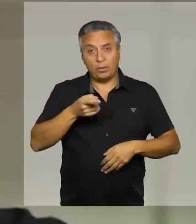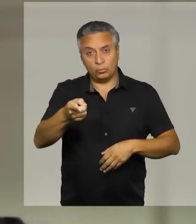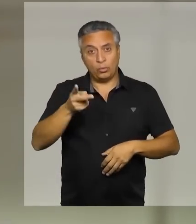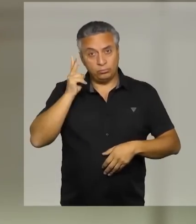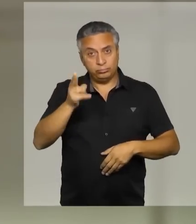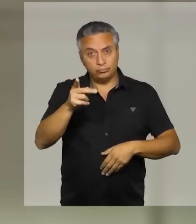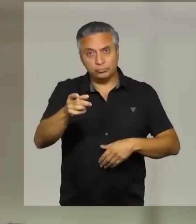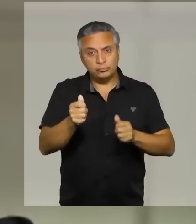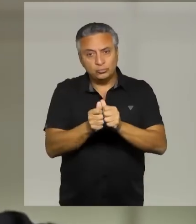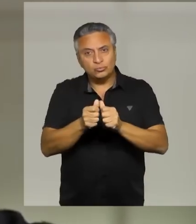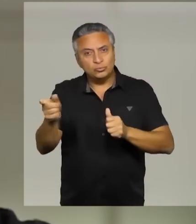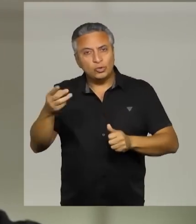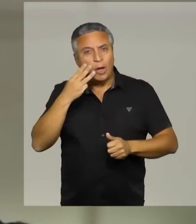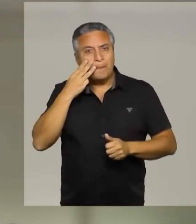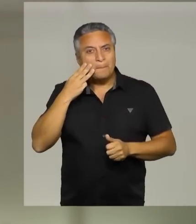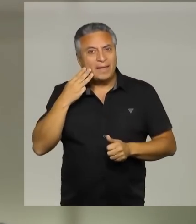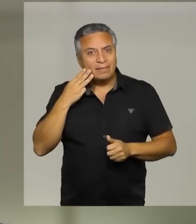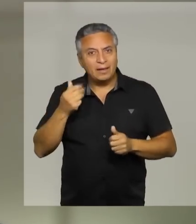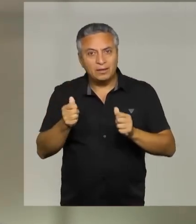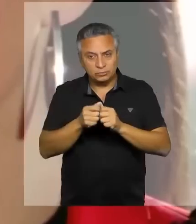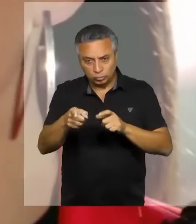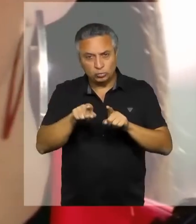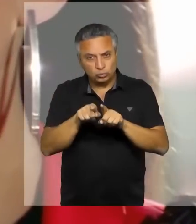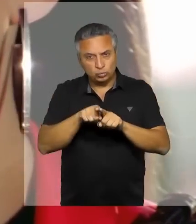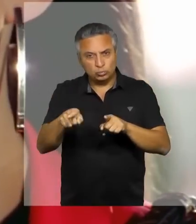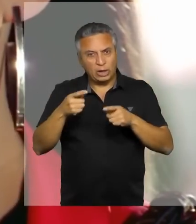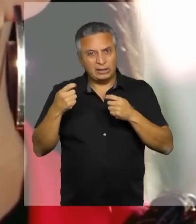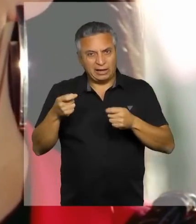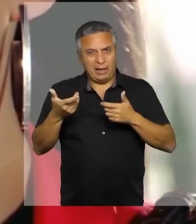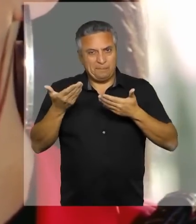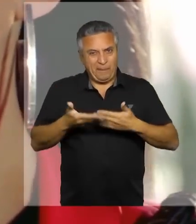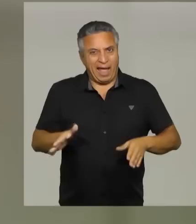juntarse con el Mati y que le habías tratado mal.